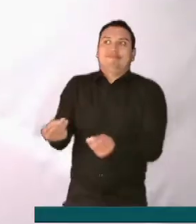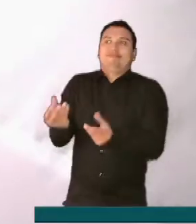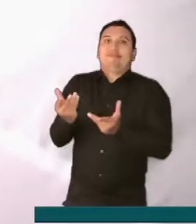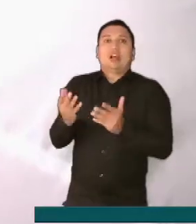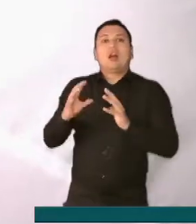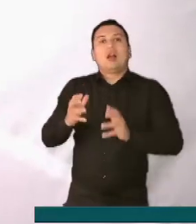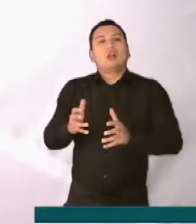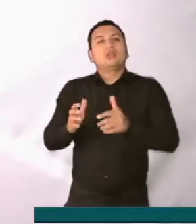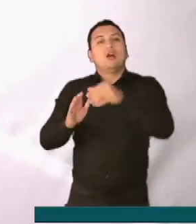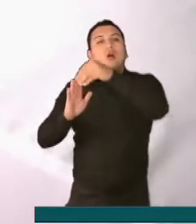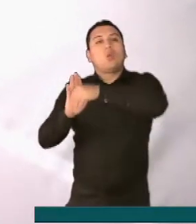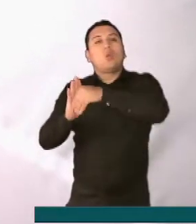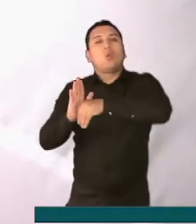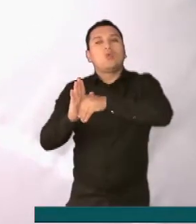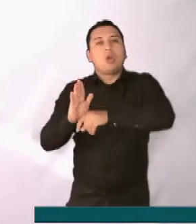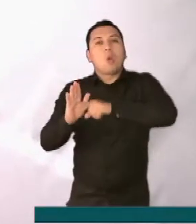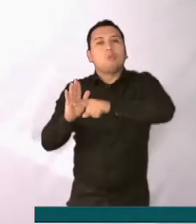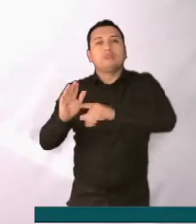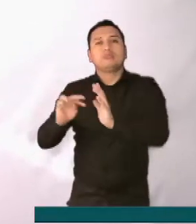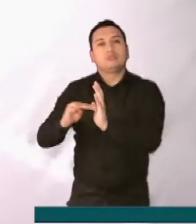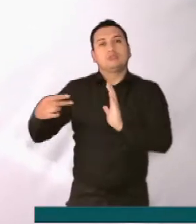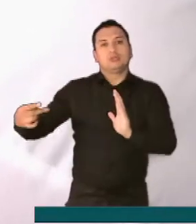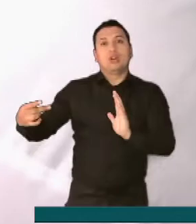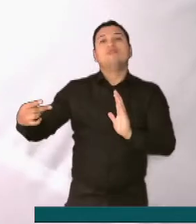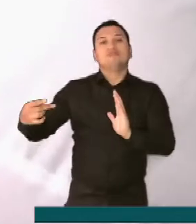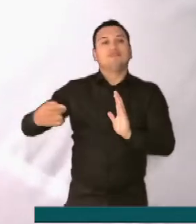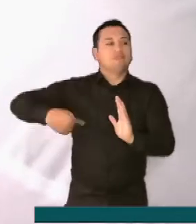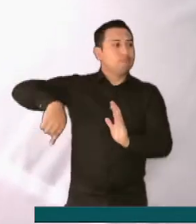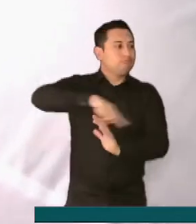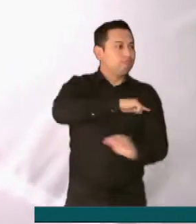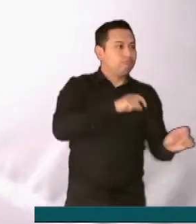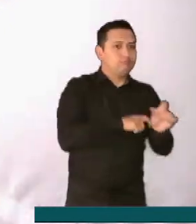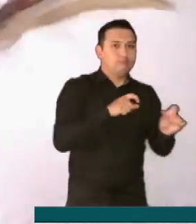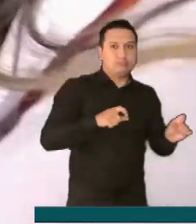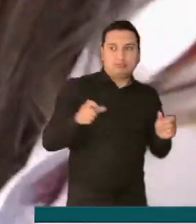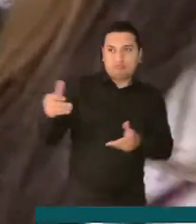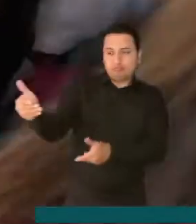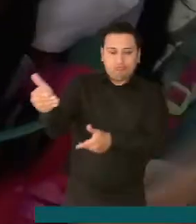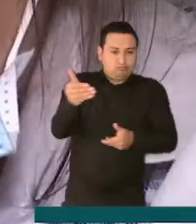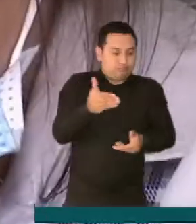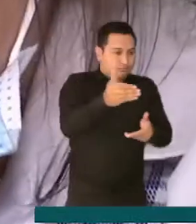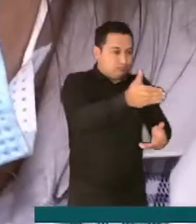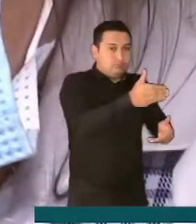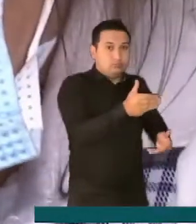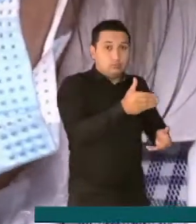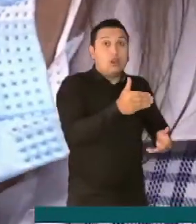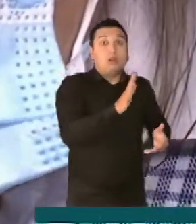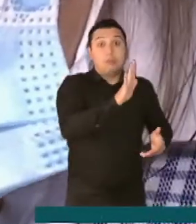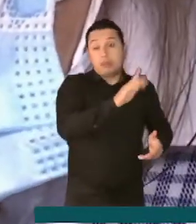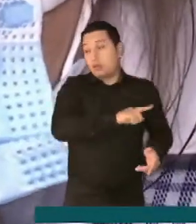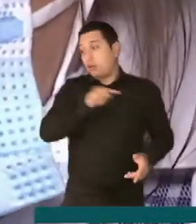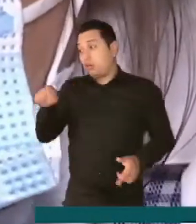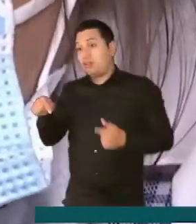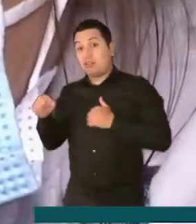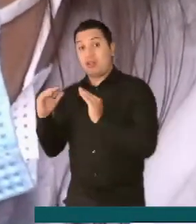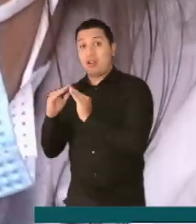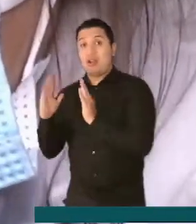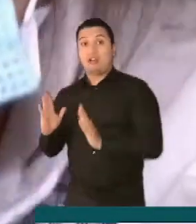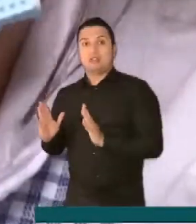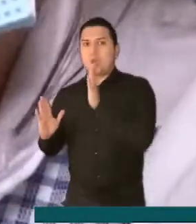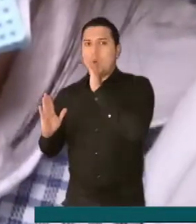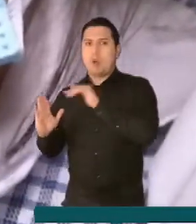los 50 niños de la escuela se familiaricen con los computadores. En la mayoría de sus hogares no cuentan con